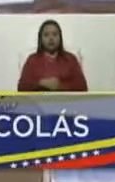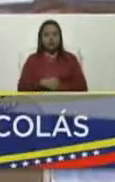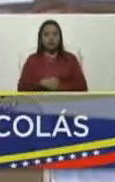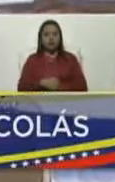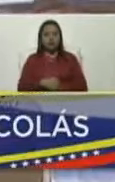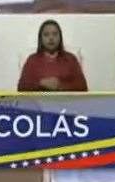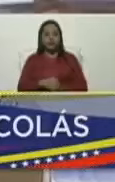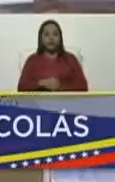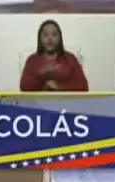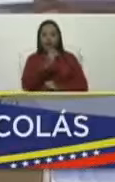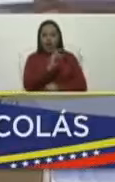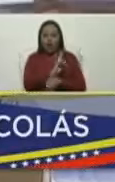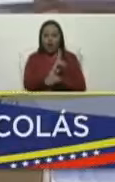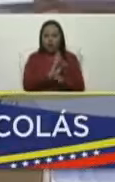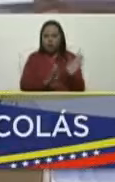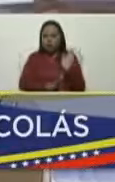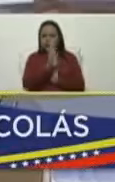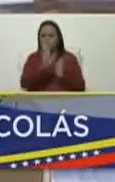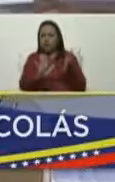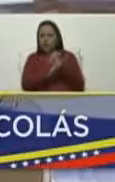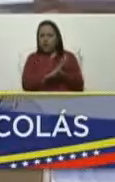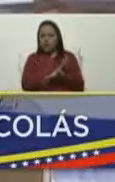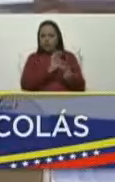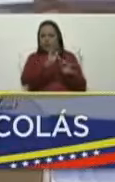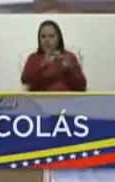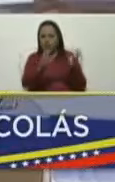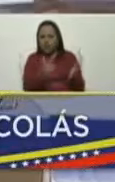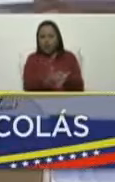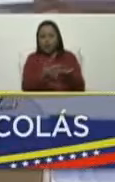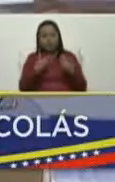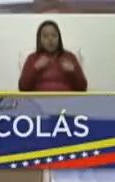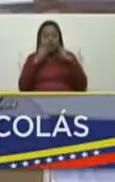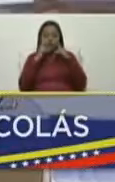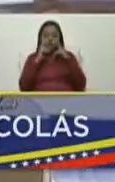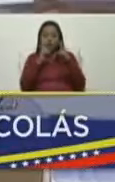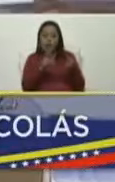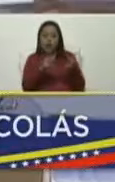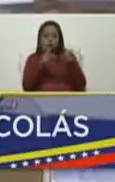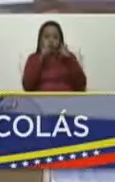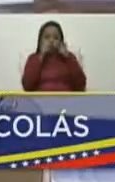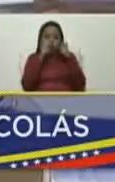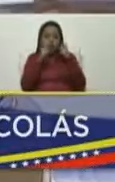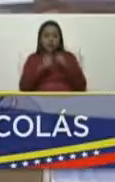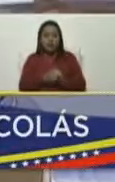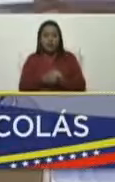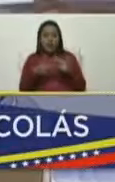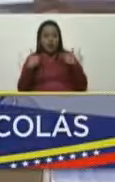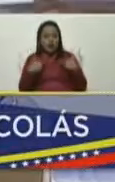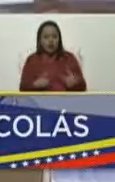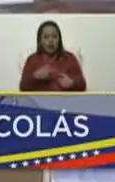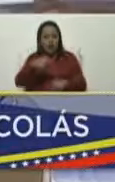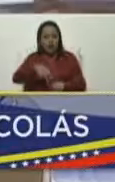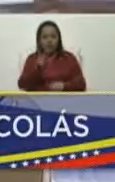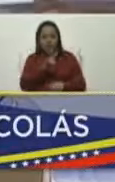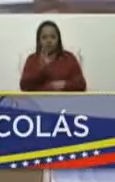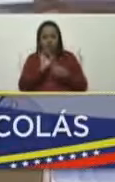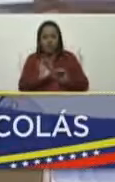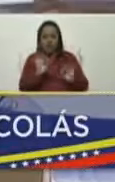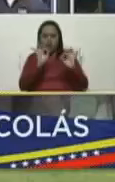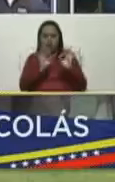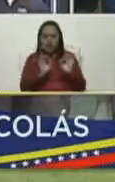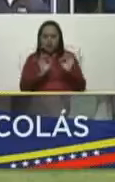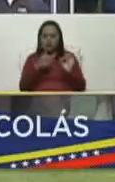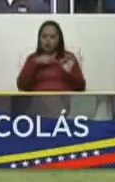se habían acelerado con la pandemia, y que yo veía en la humanidad y en Venezuela en particular, que vamos